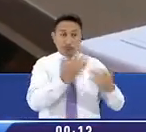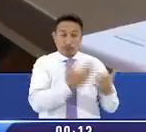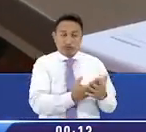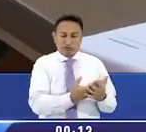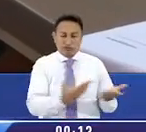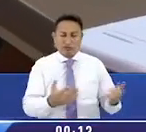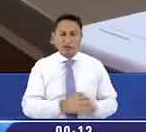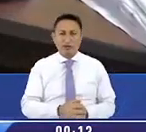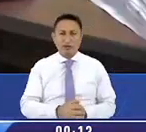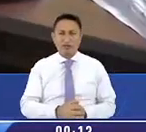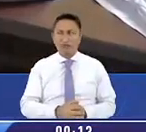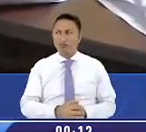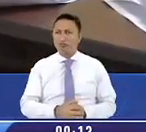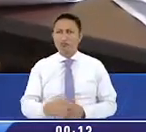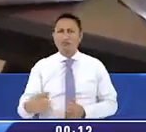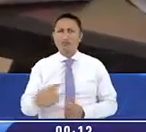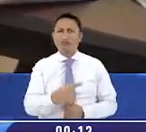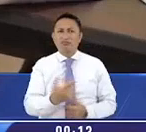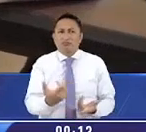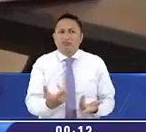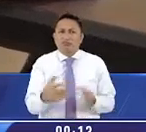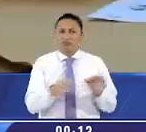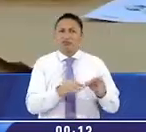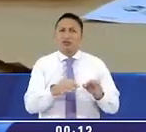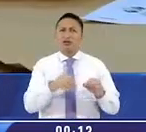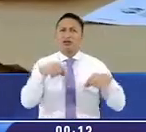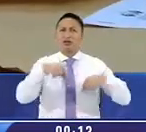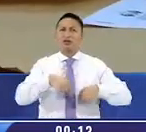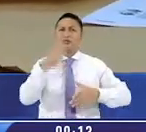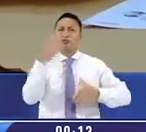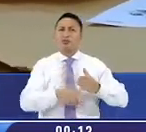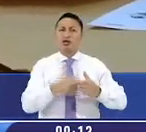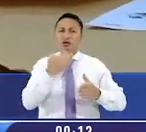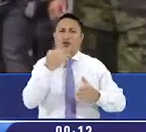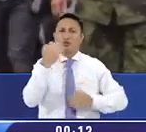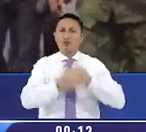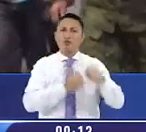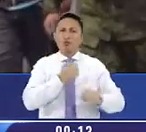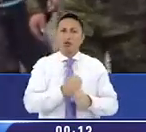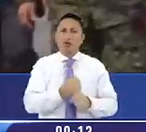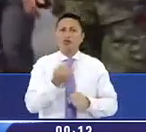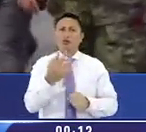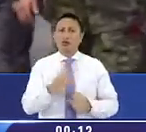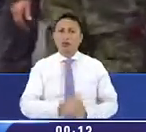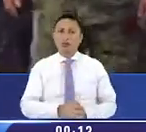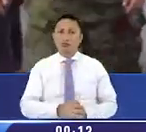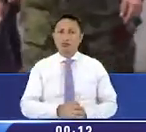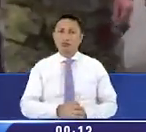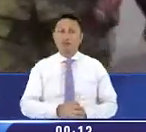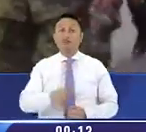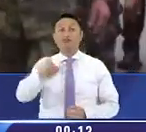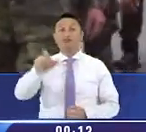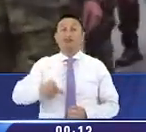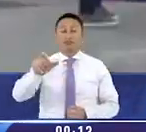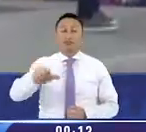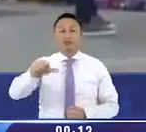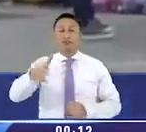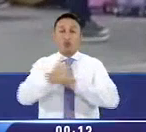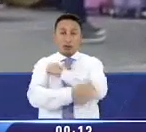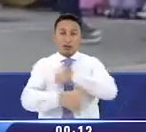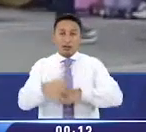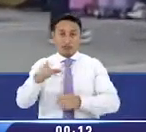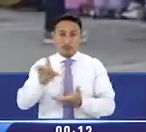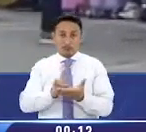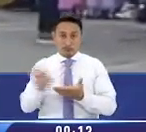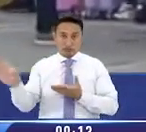las medidas cautelares y tampoco identifica los tipos penales, por lo que fue negada. Sobre la deportación y expulsión de extranjeros, la